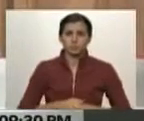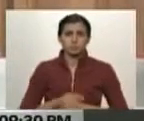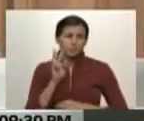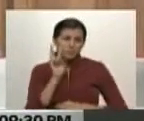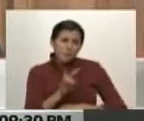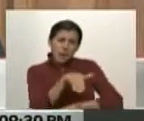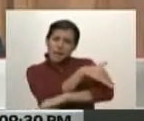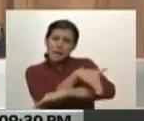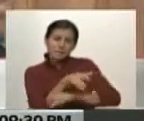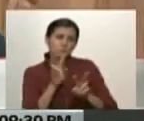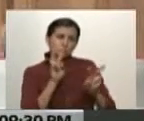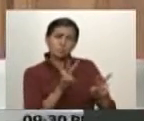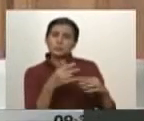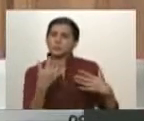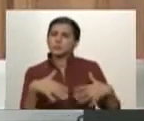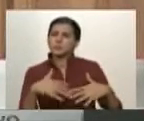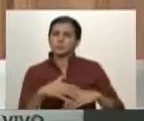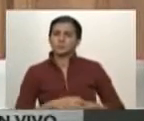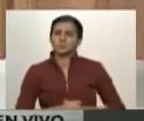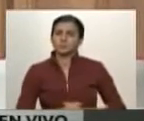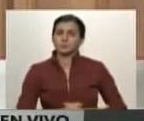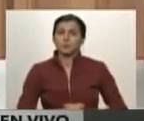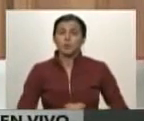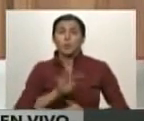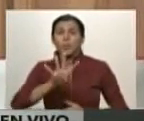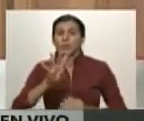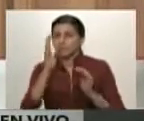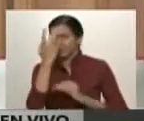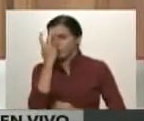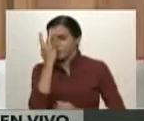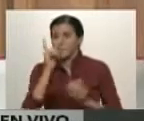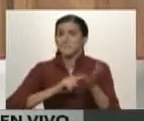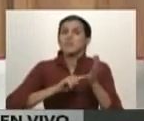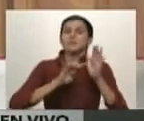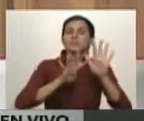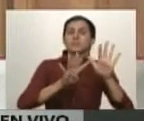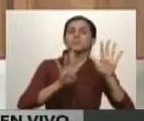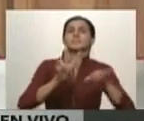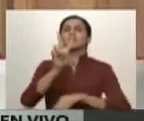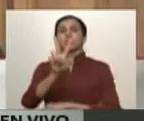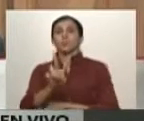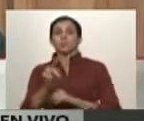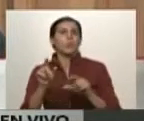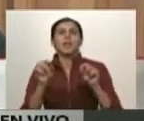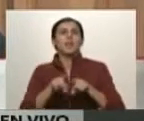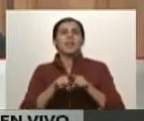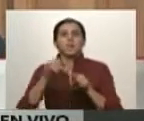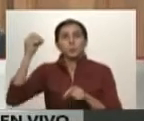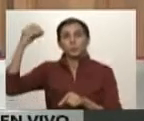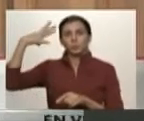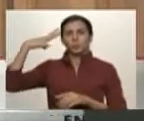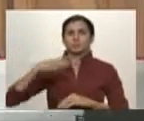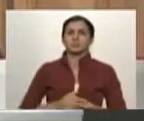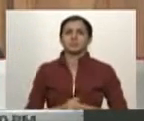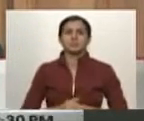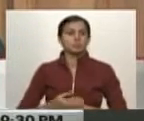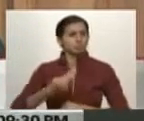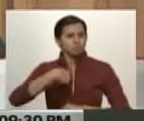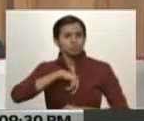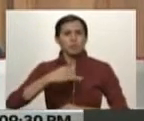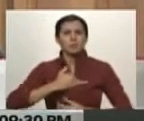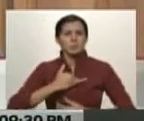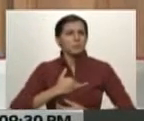vimos aquél resplandecer del 4 de febrero de 1992 somos hijos del 4 de febrero el